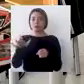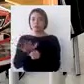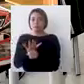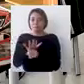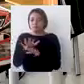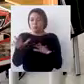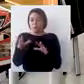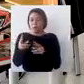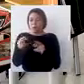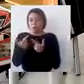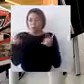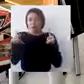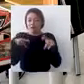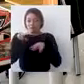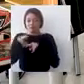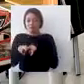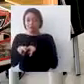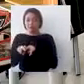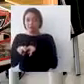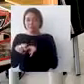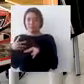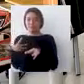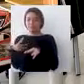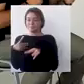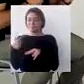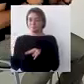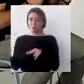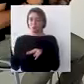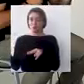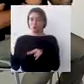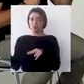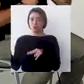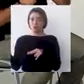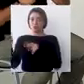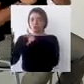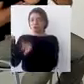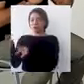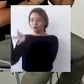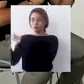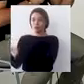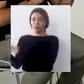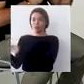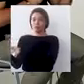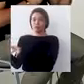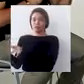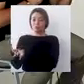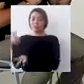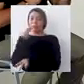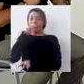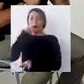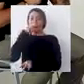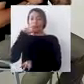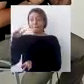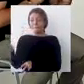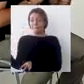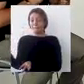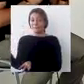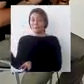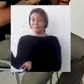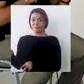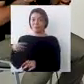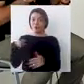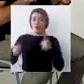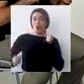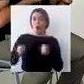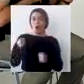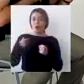dos personajes, un elfo y un enano. Queda una silla desocupada y un niño que está corriendo de un lado para